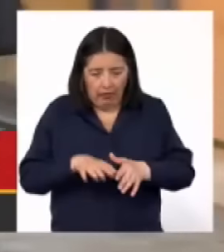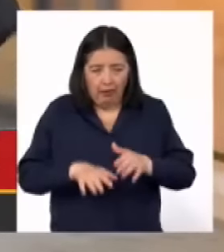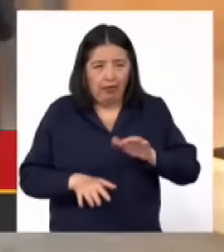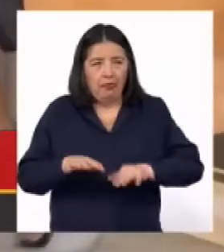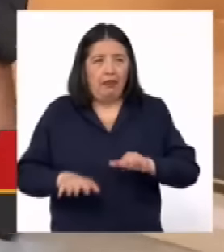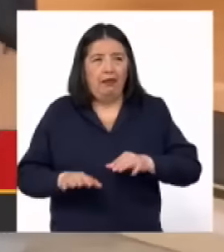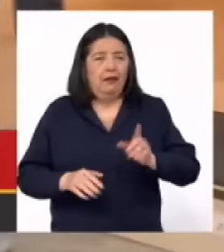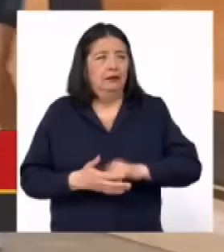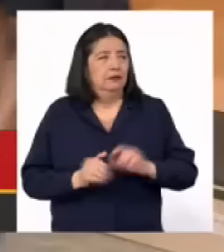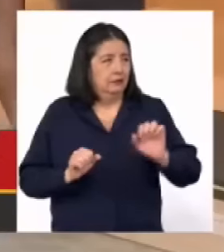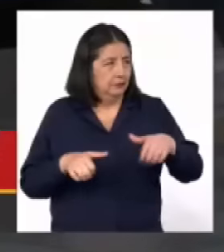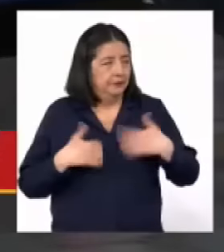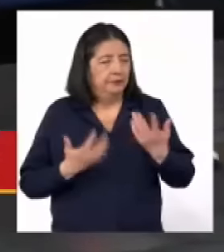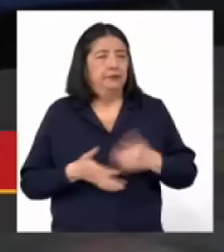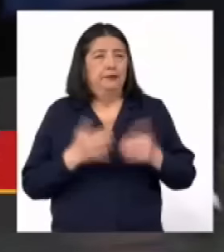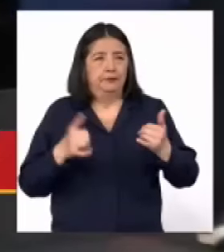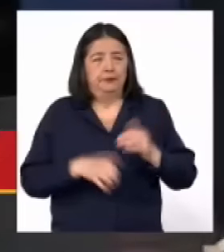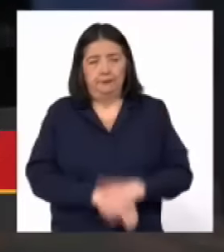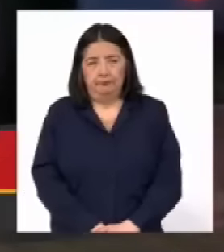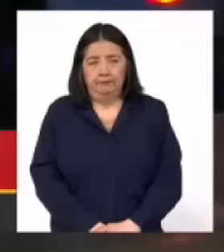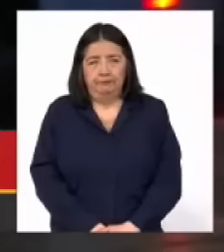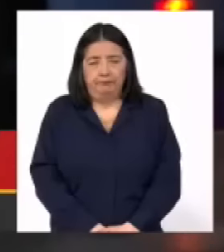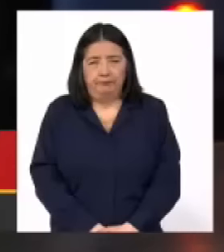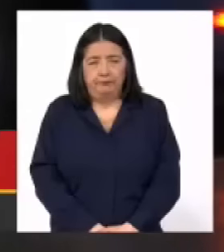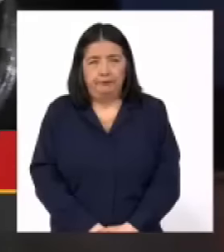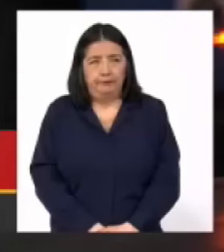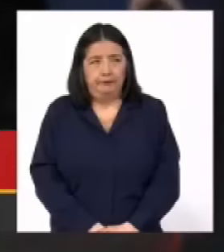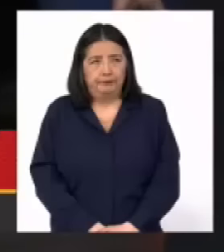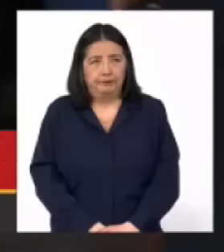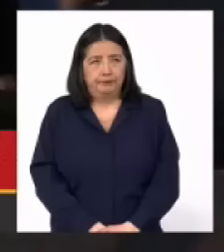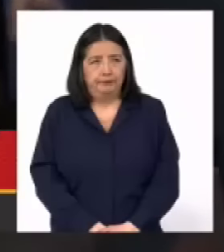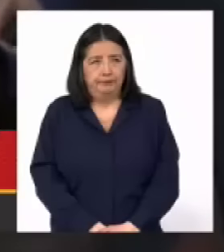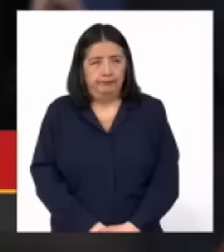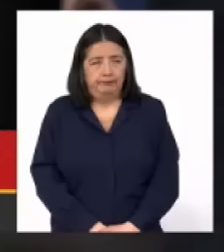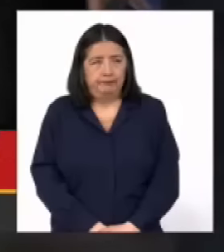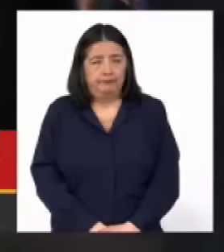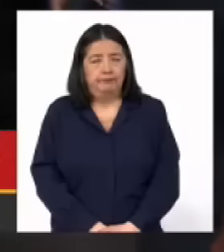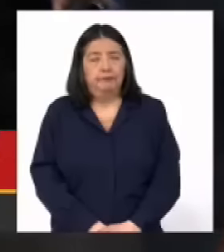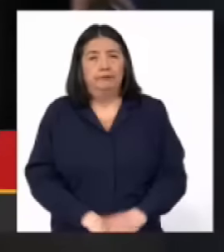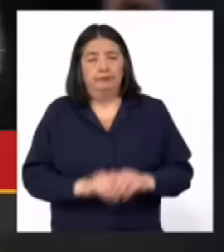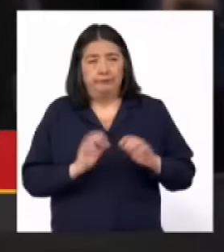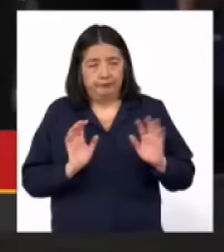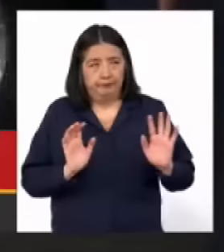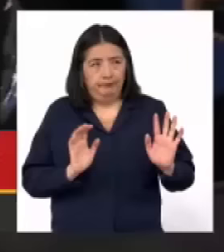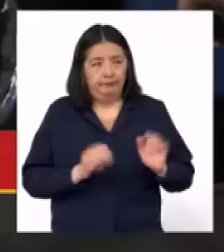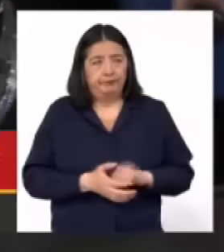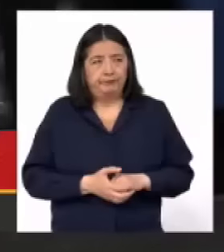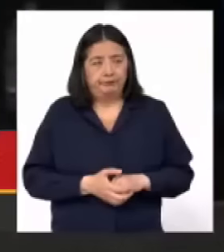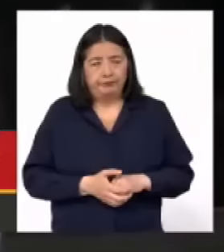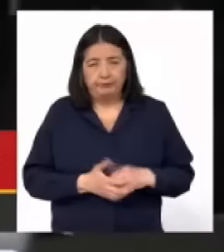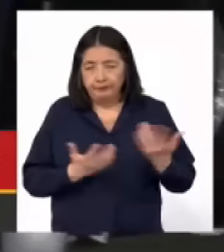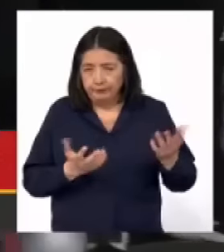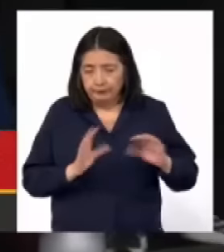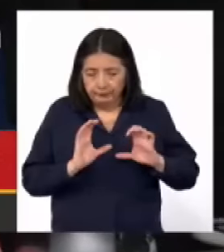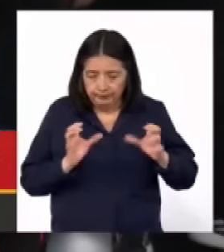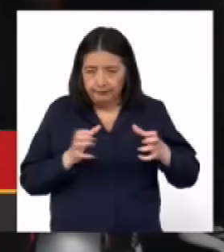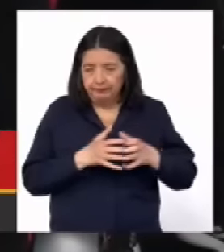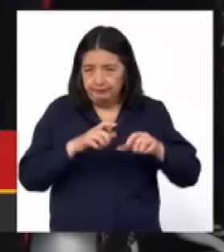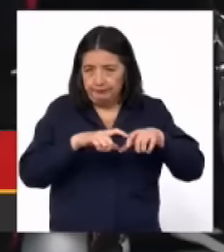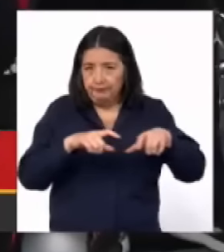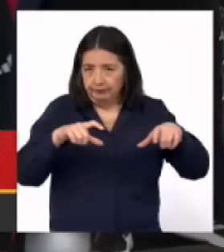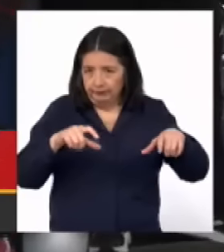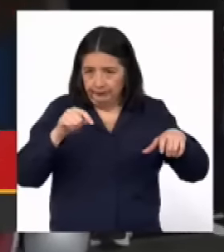más favorables para que se pueda disputar el partido. A ver, las condiciones del Mané Garrincha, que es